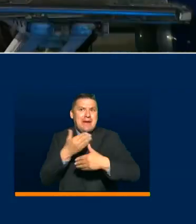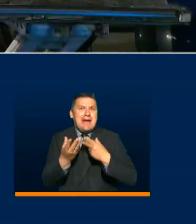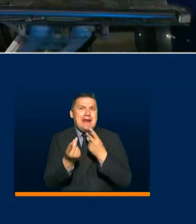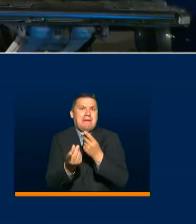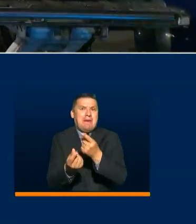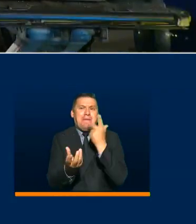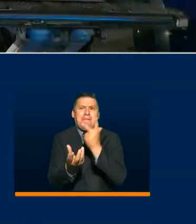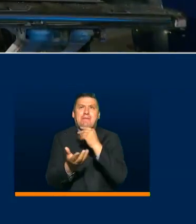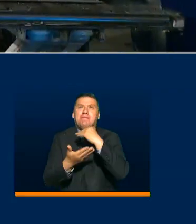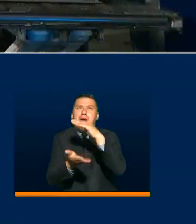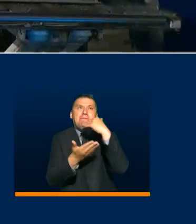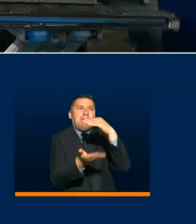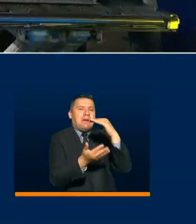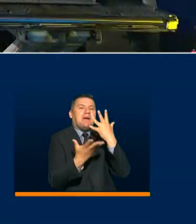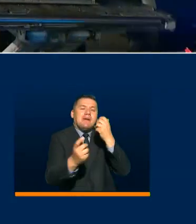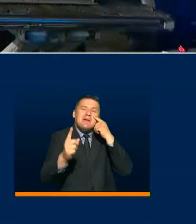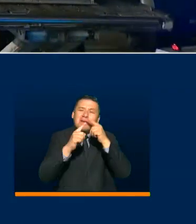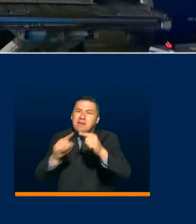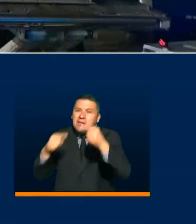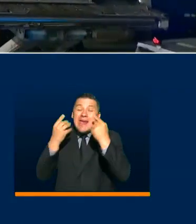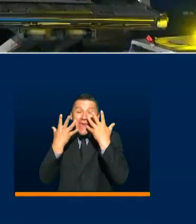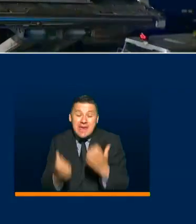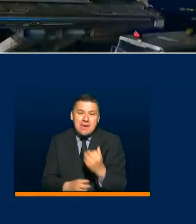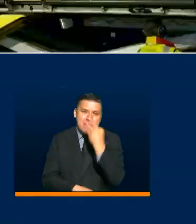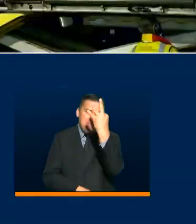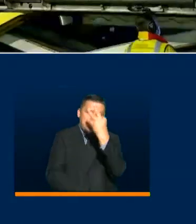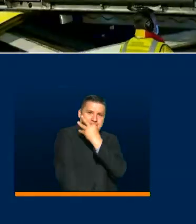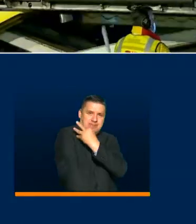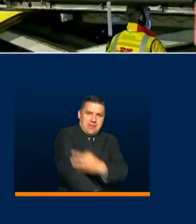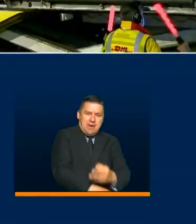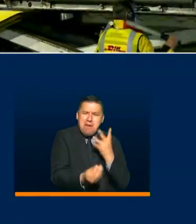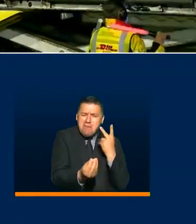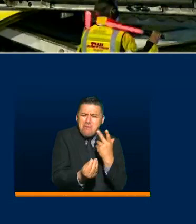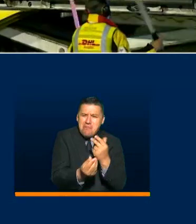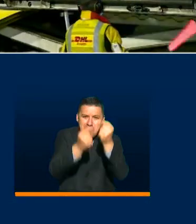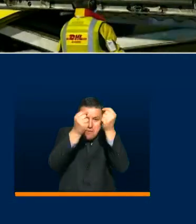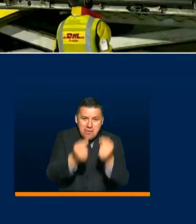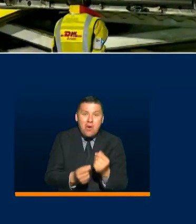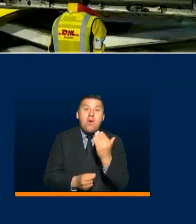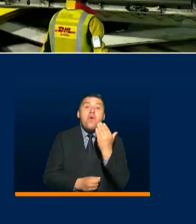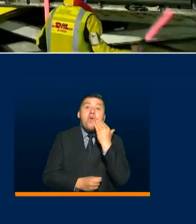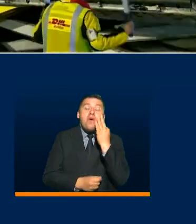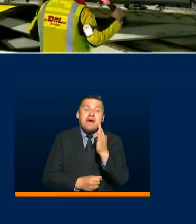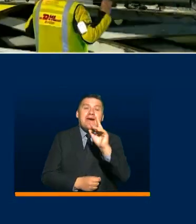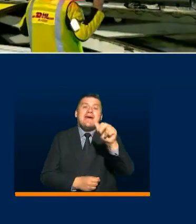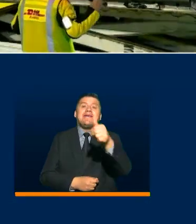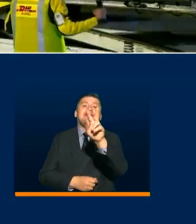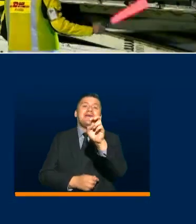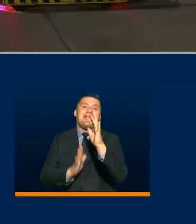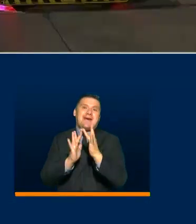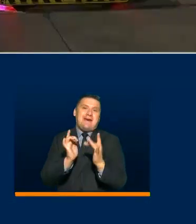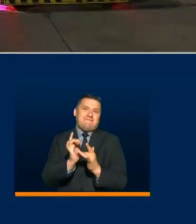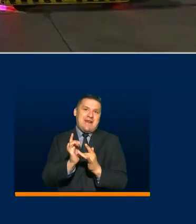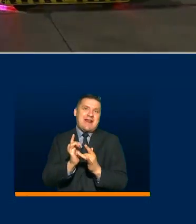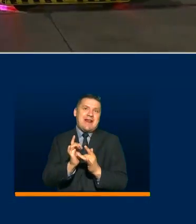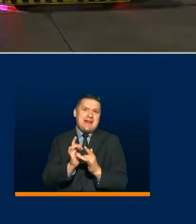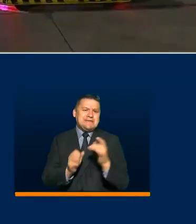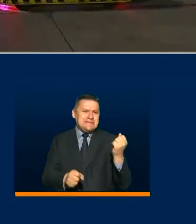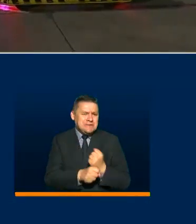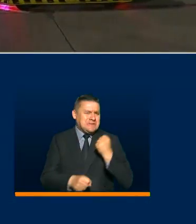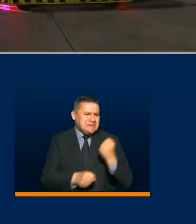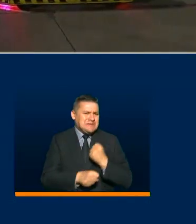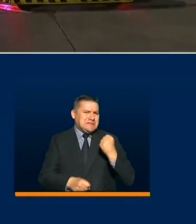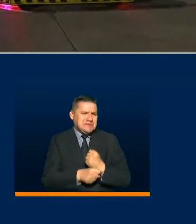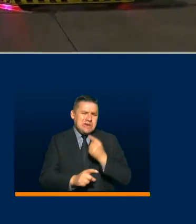y nuestra meta, llegar a 3 millones de vacunados para el día 17 de abril. Estamos trabajando